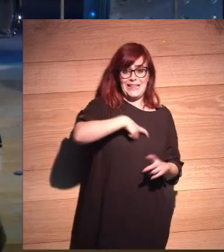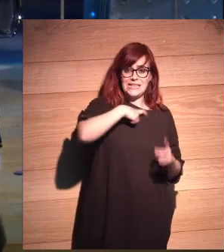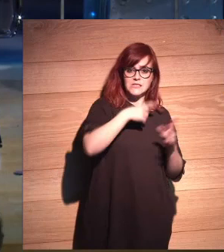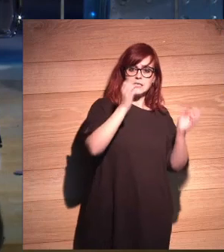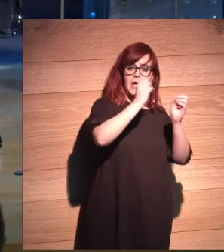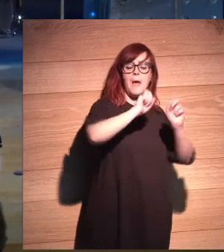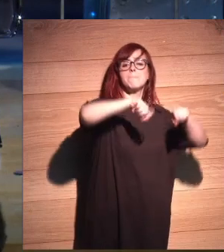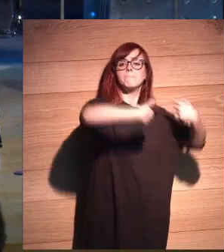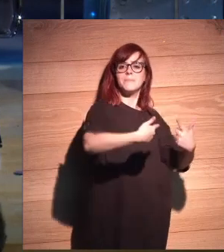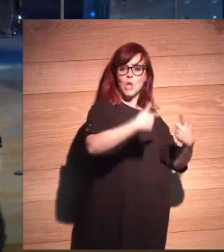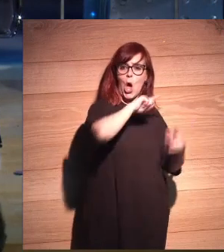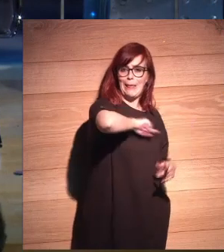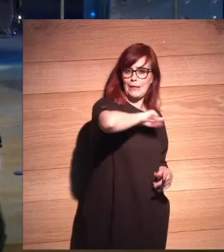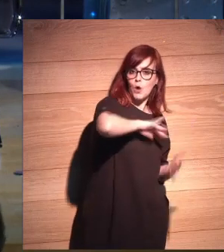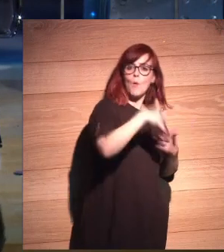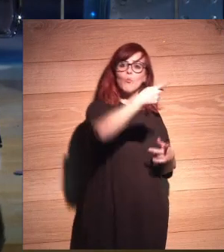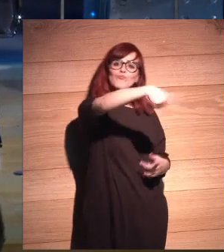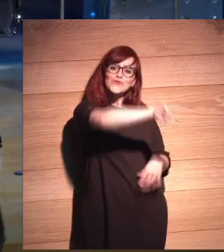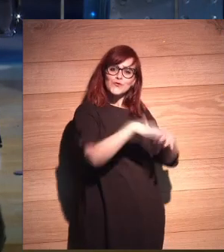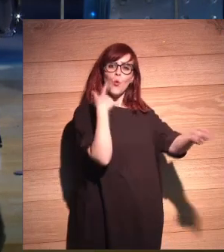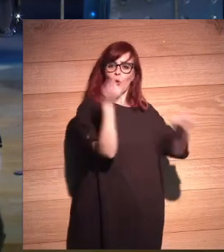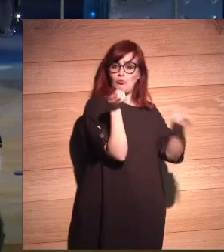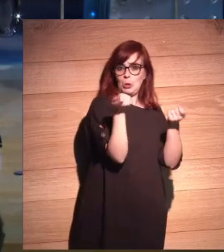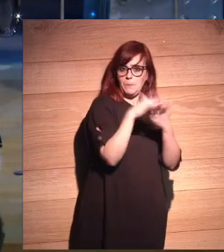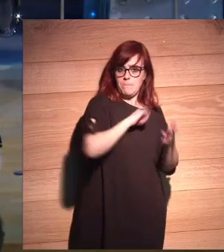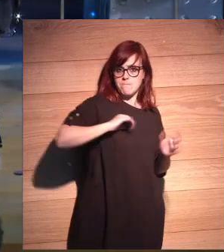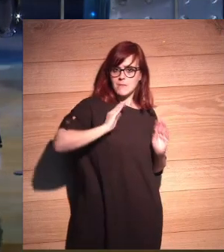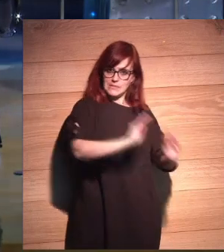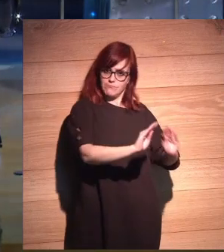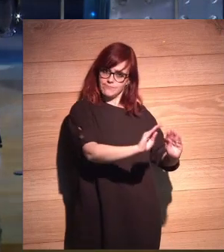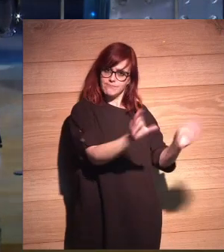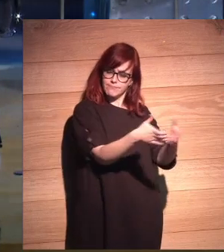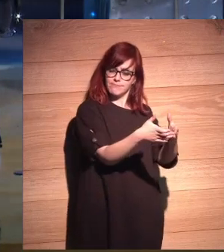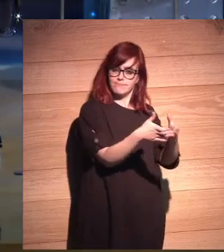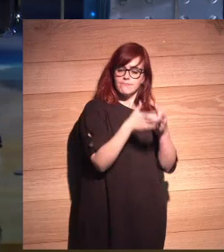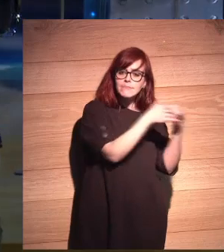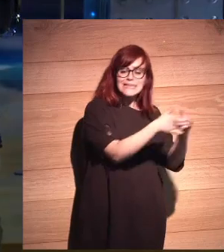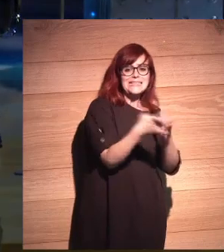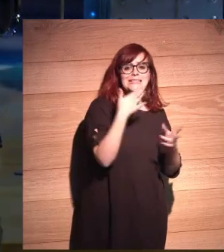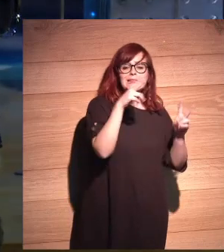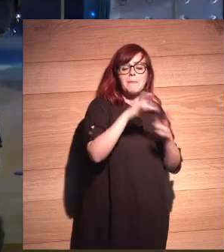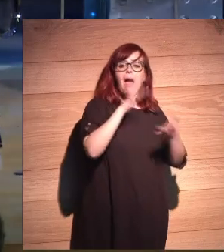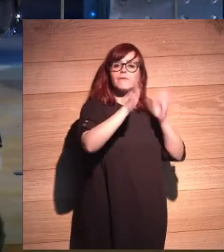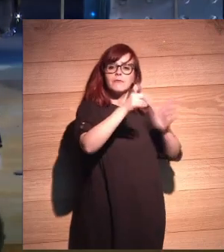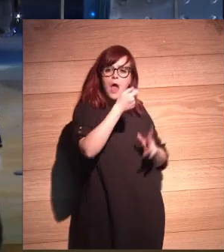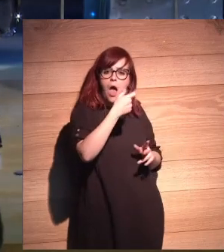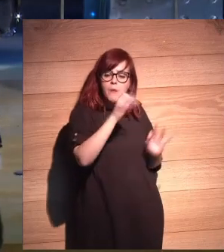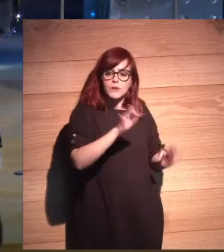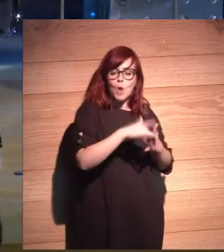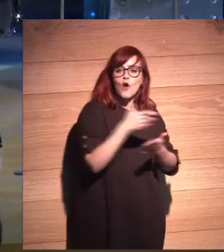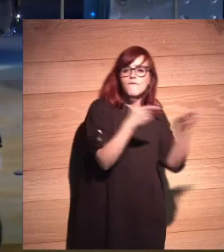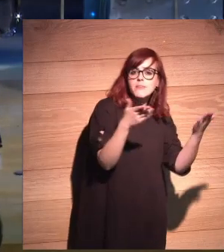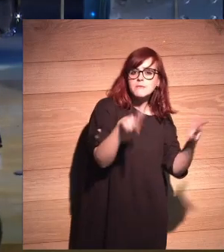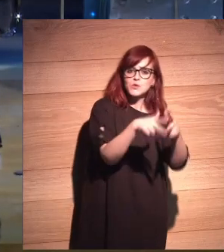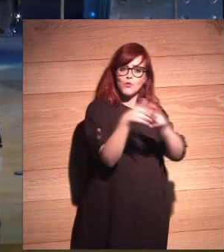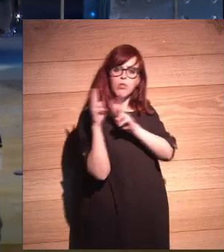bioéticos, vosotros ya os autorreguláis de alguna manera la comunidad científica cuando hay un tema terapéutico, confiamos,